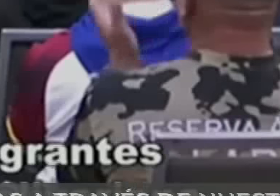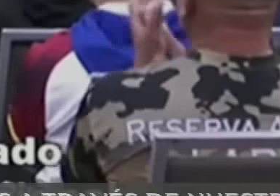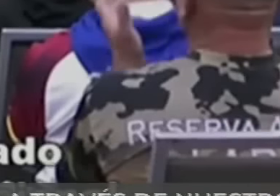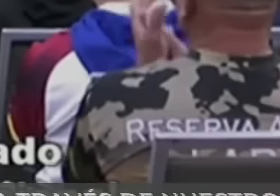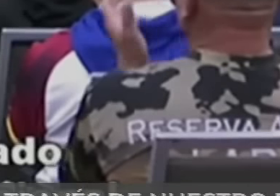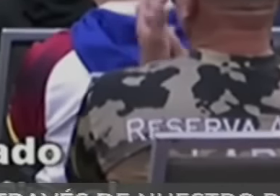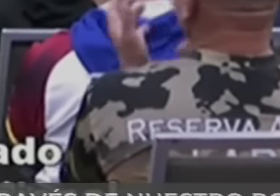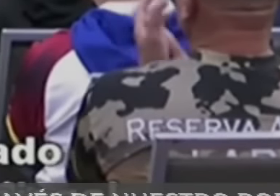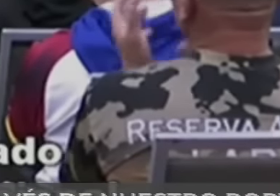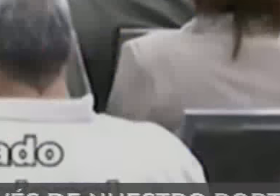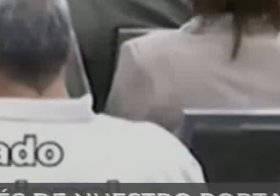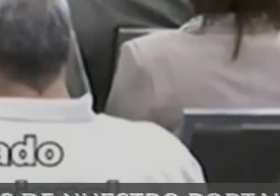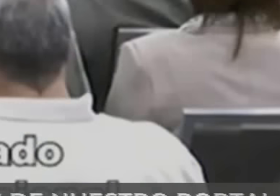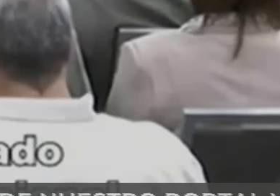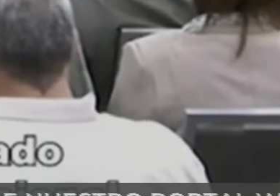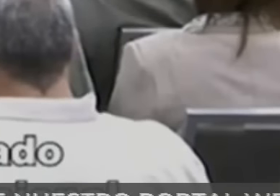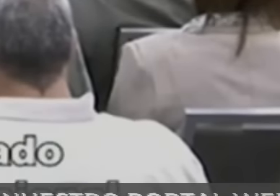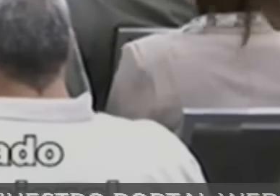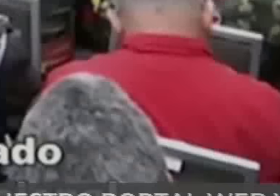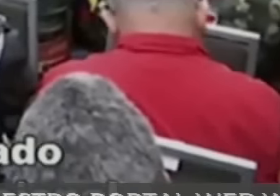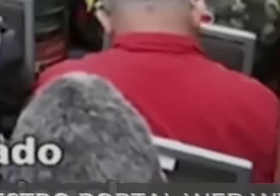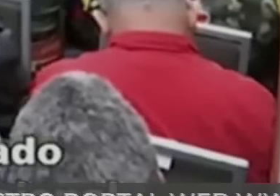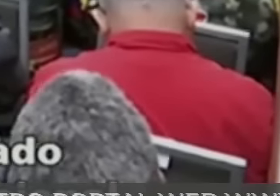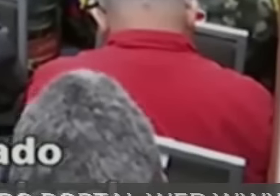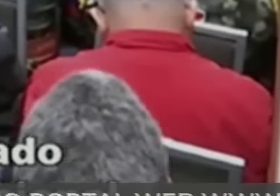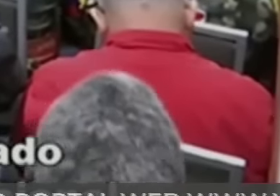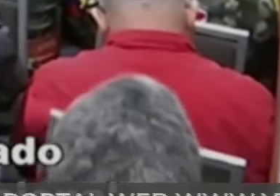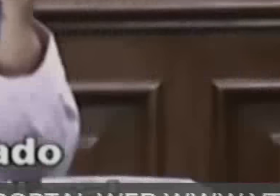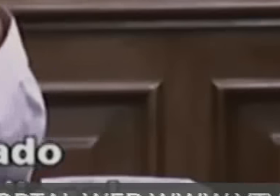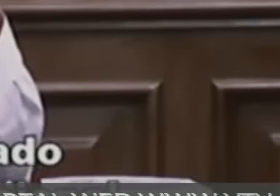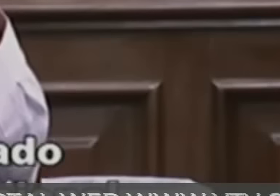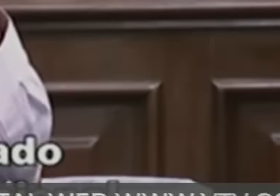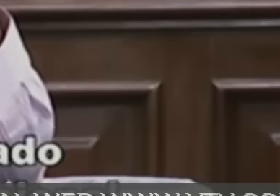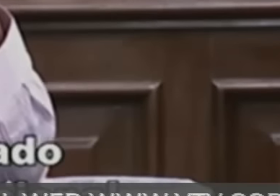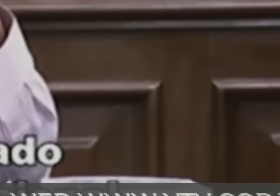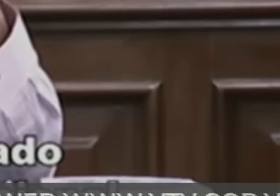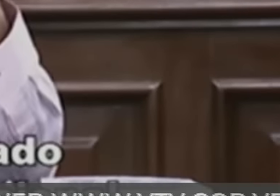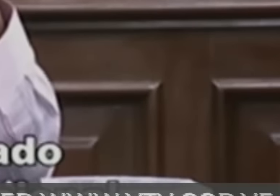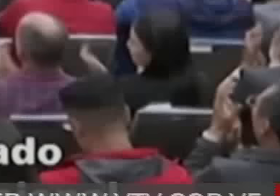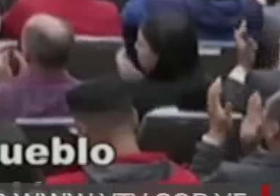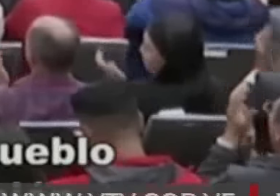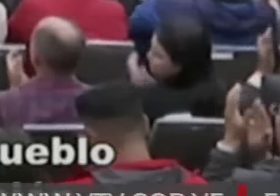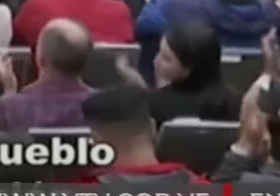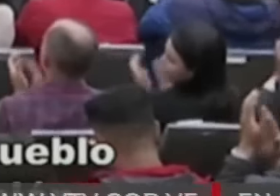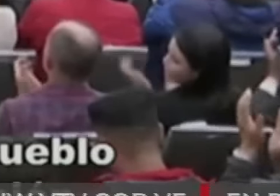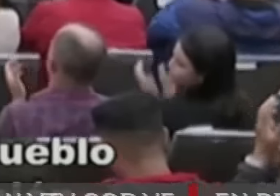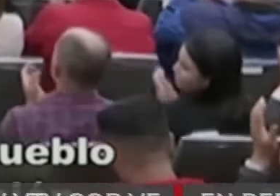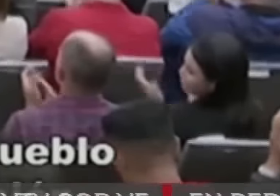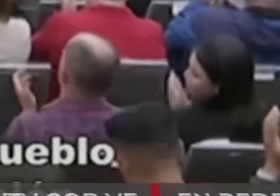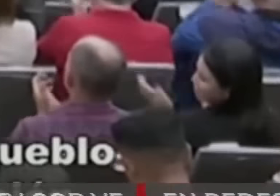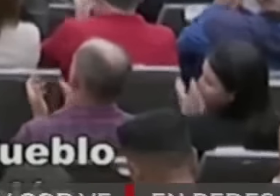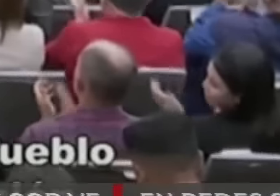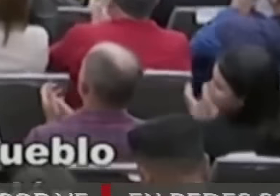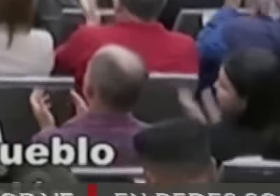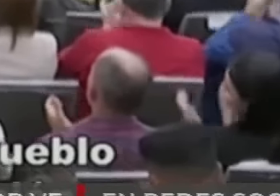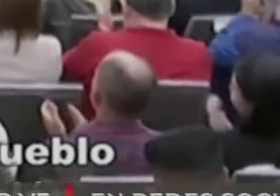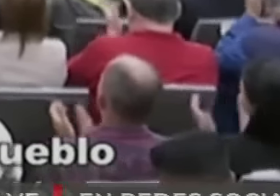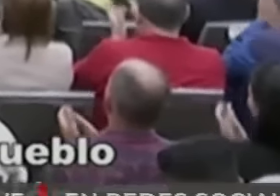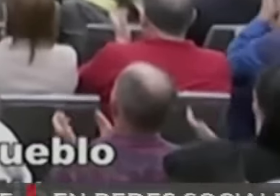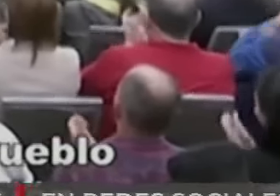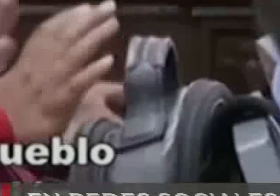Bolivariana, en la que exhortó al equipo designado a desplegarse en todo el territorio nacional, calle a calle, para